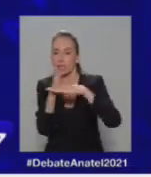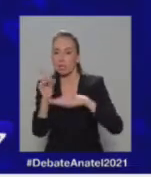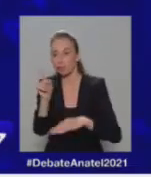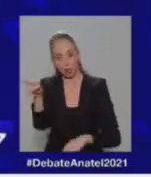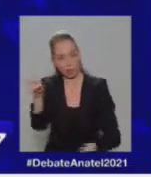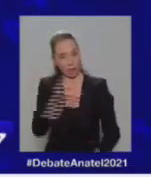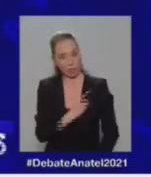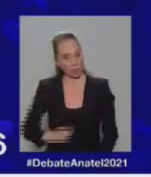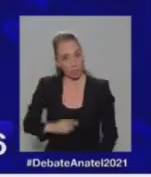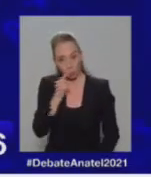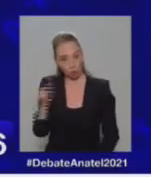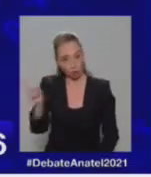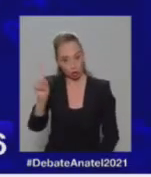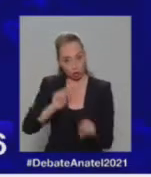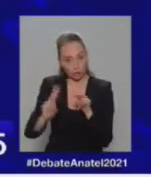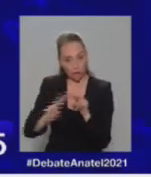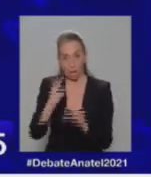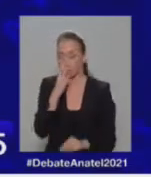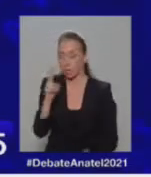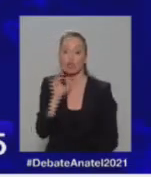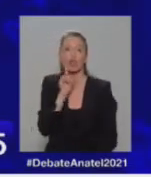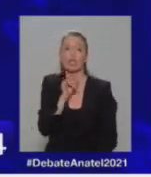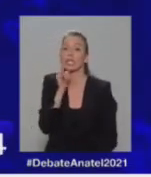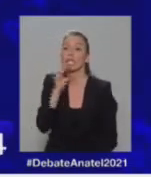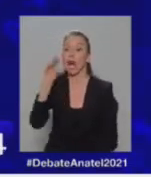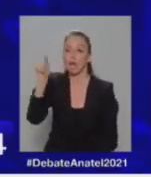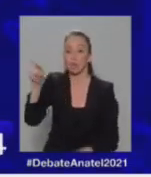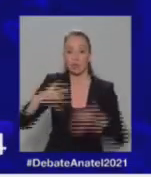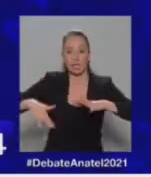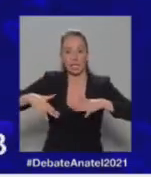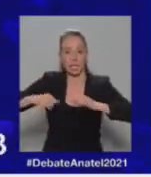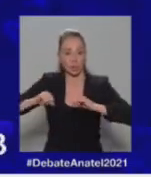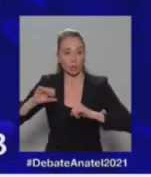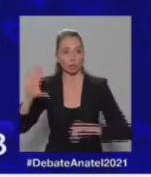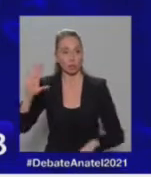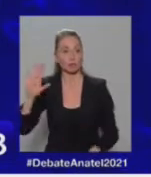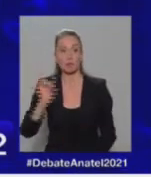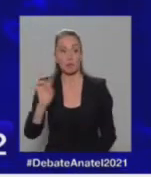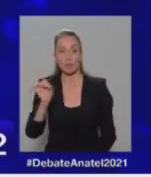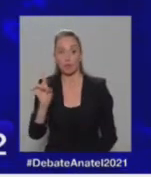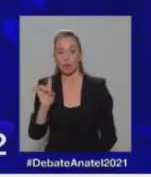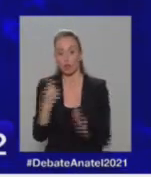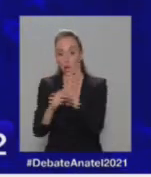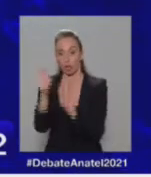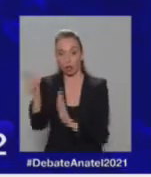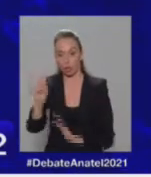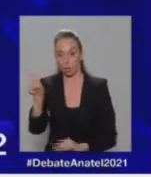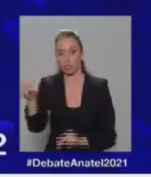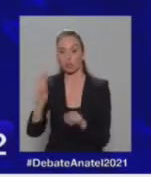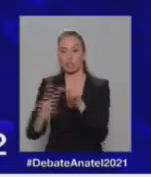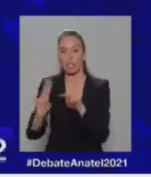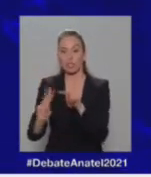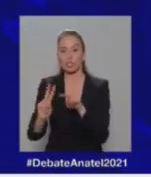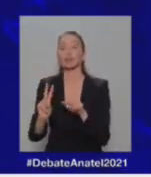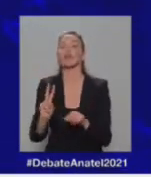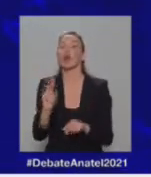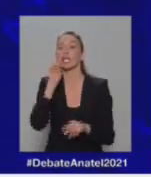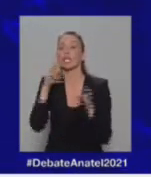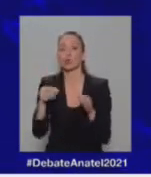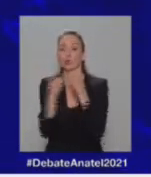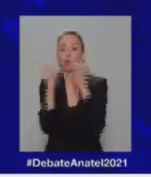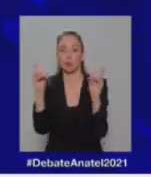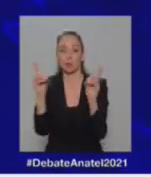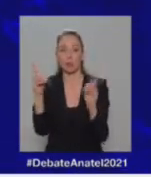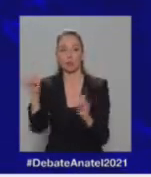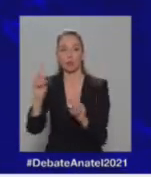todas, hagamos la retribución que ellas se merecen. Y Parisi hizo su propio programa en sus redes sociales